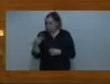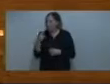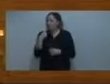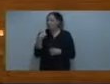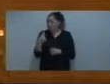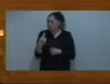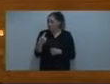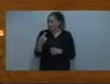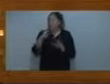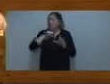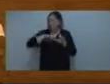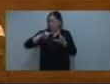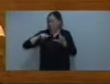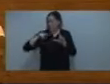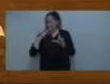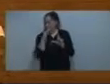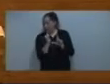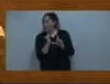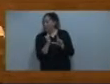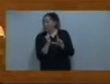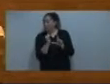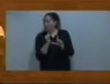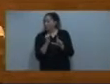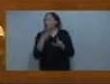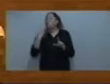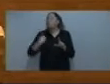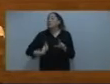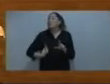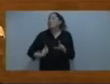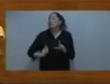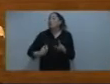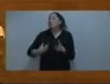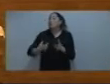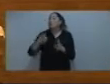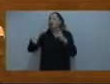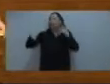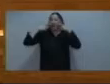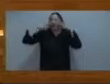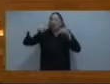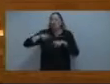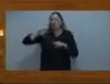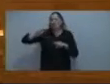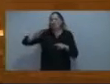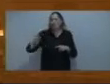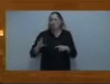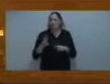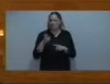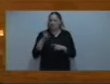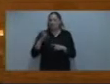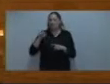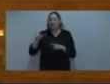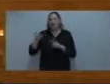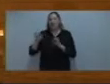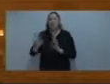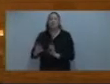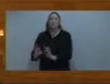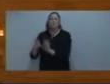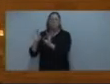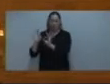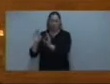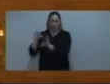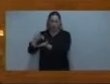las estadísticas están ahí, como están los múltiples reconocimientos de que su singularidad ha sido objeto.